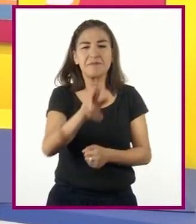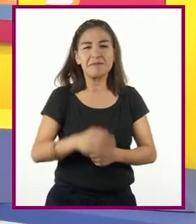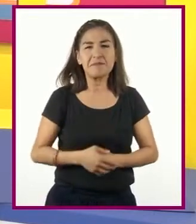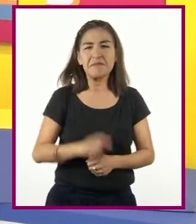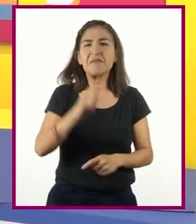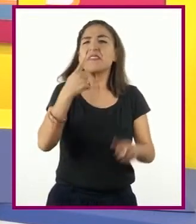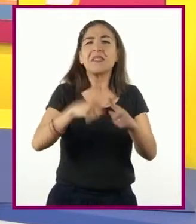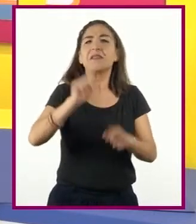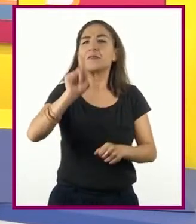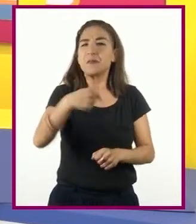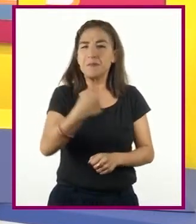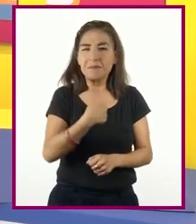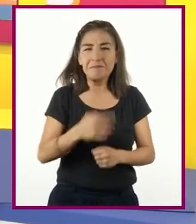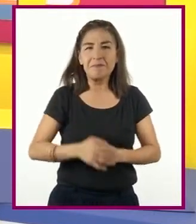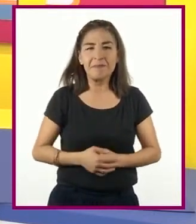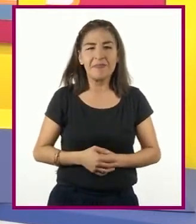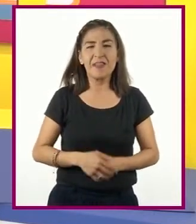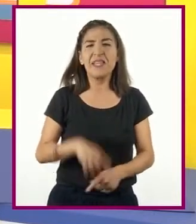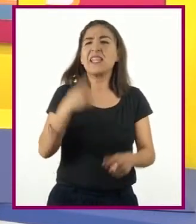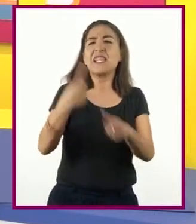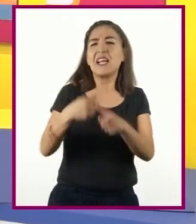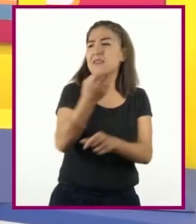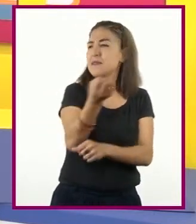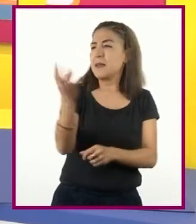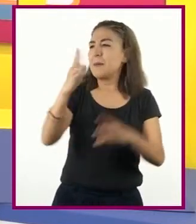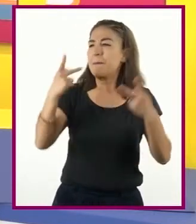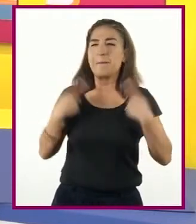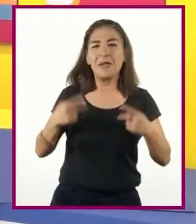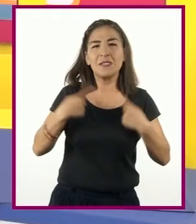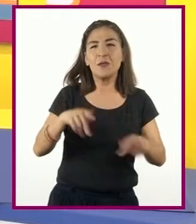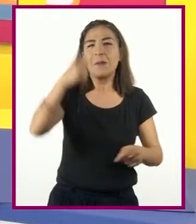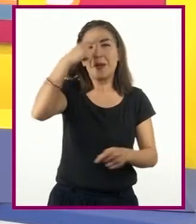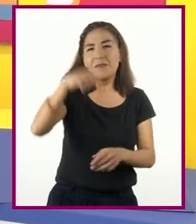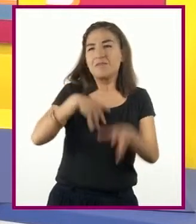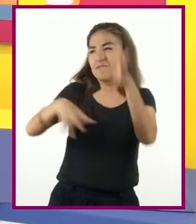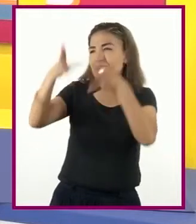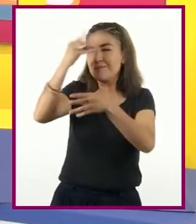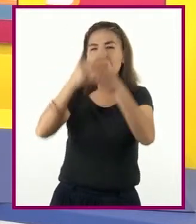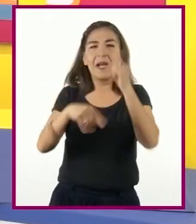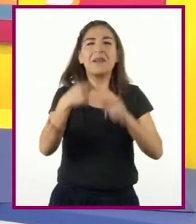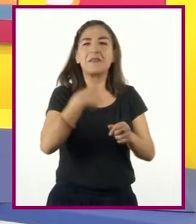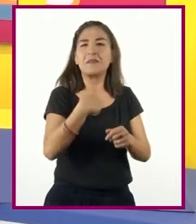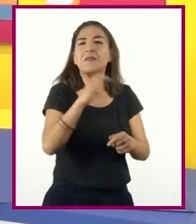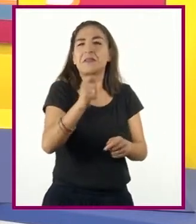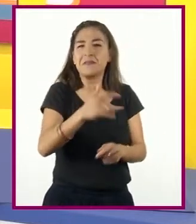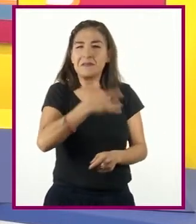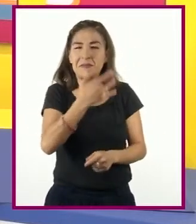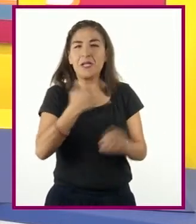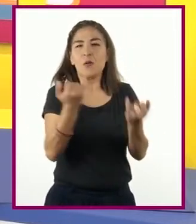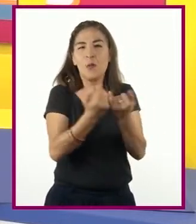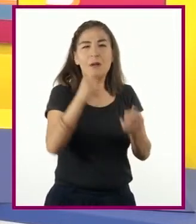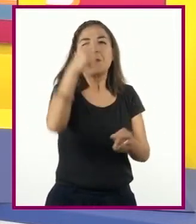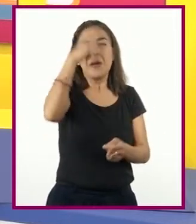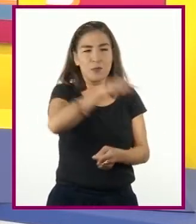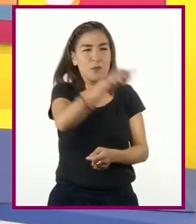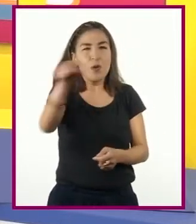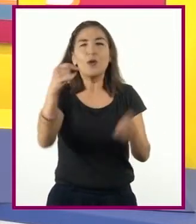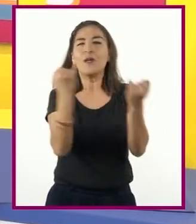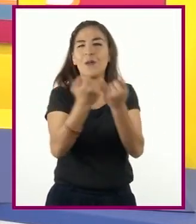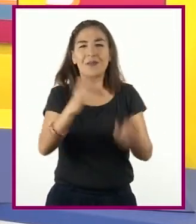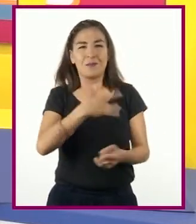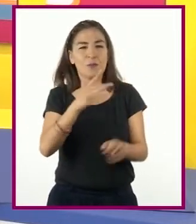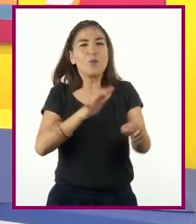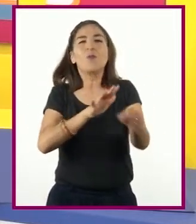¿Quién soy? ¿Quiénes han influido en mí? Con ello podrán identificar qué grupos sociales influyen en su